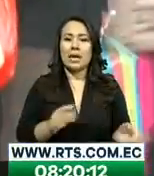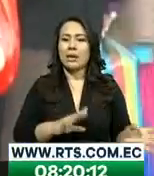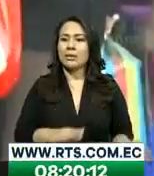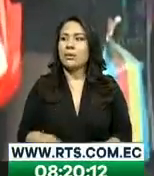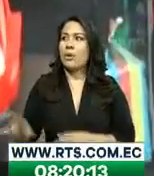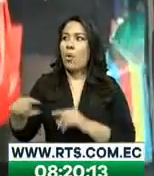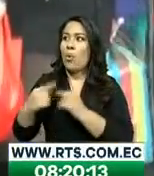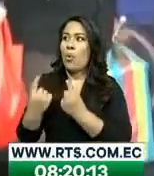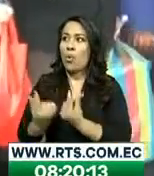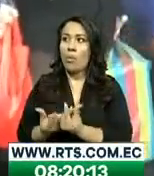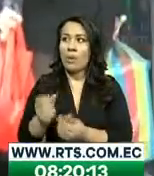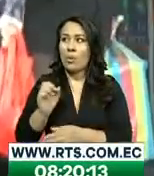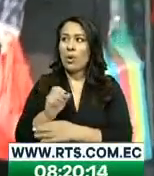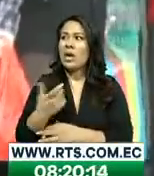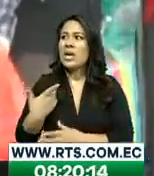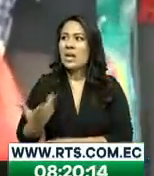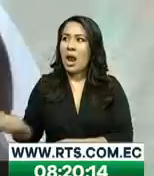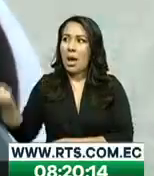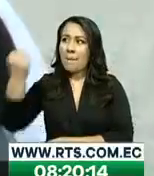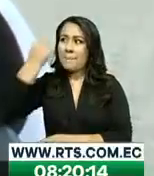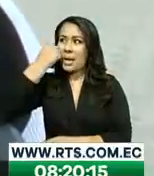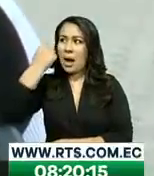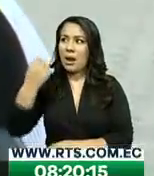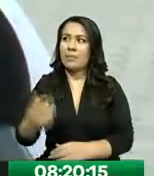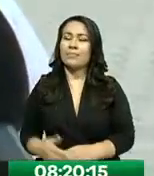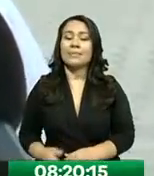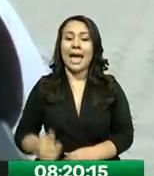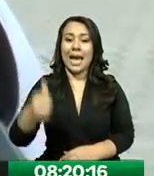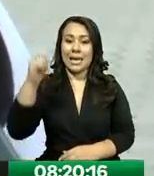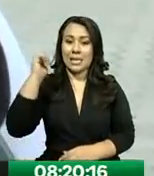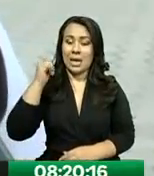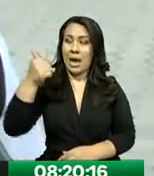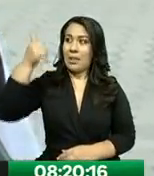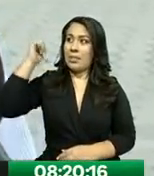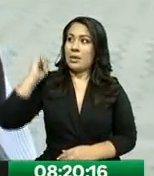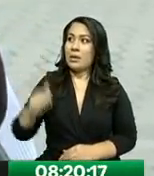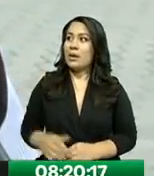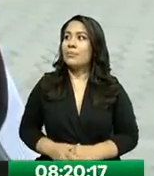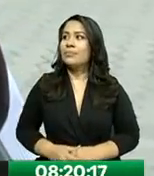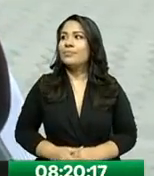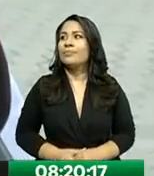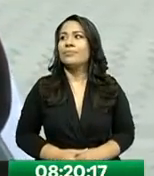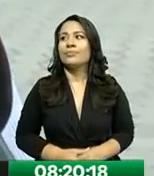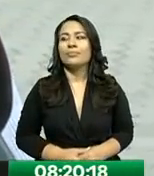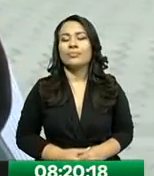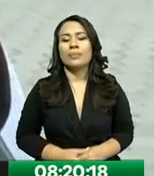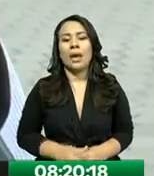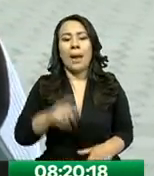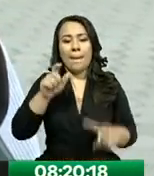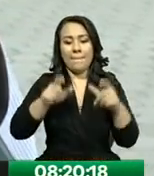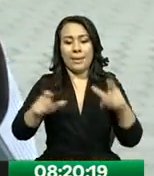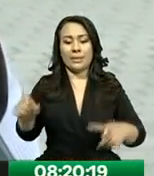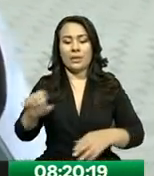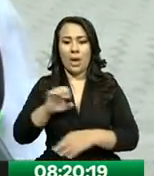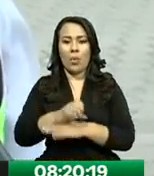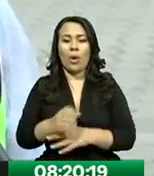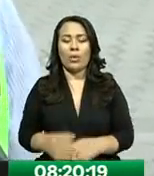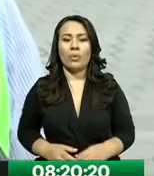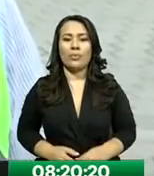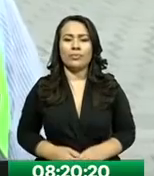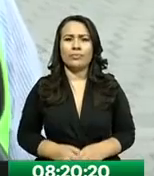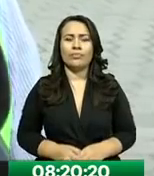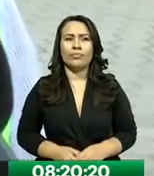de ecuatorianos que intenten agredirlos. El día de ayer y anteayer hubo una afluencia de ciudadanos que retornaban desde